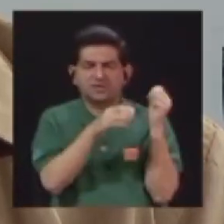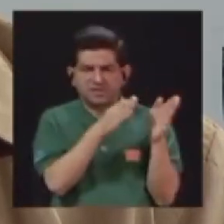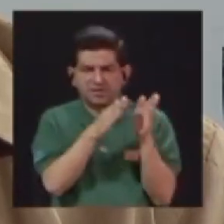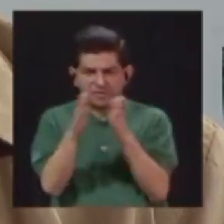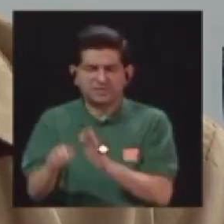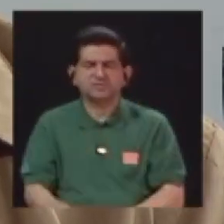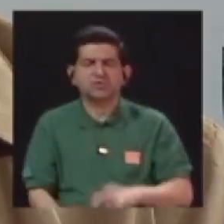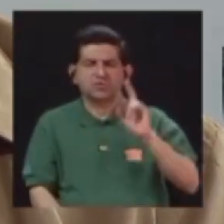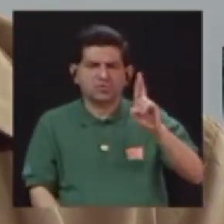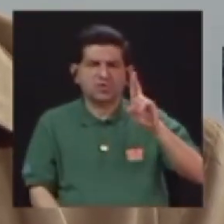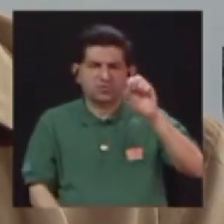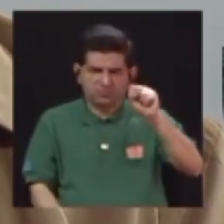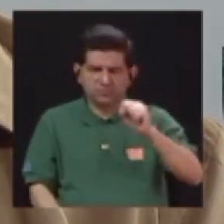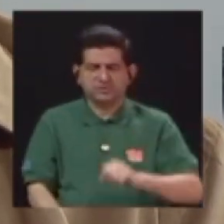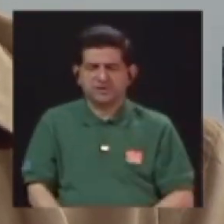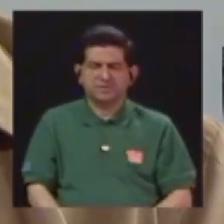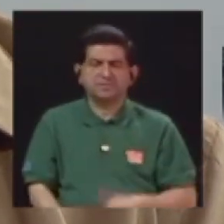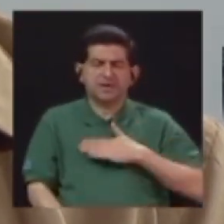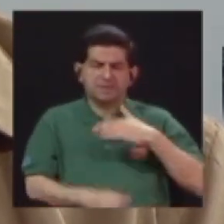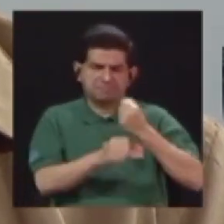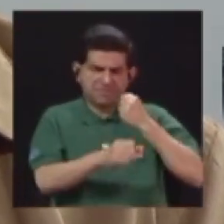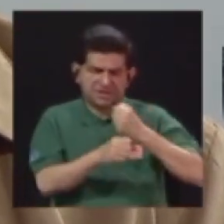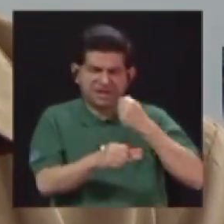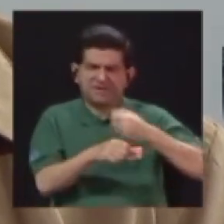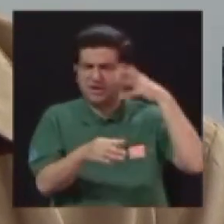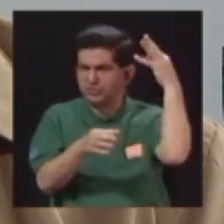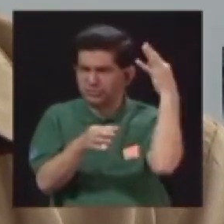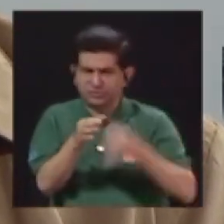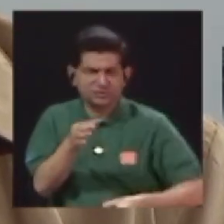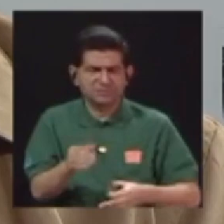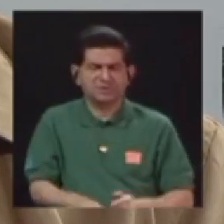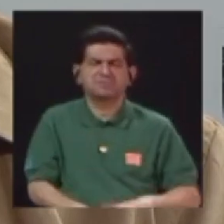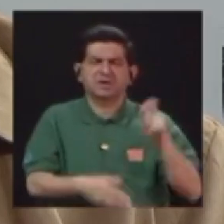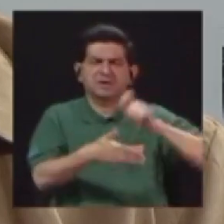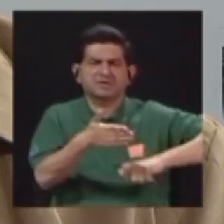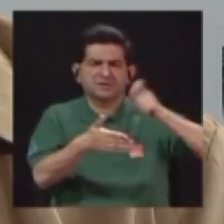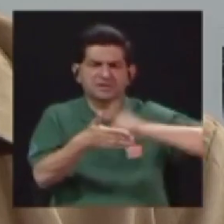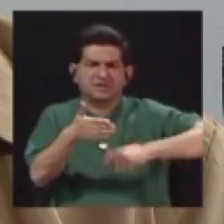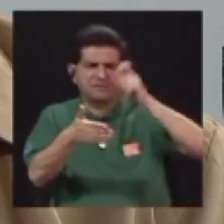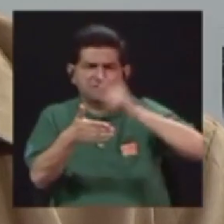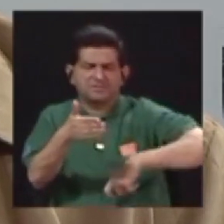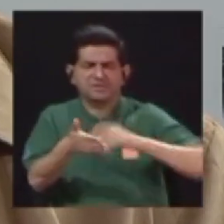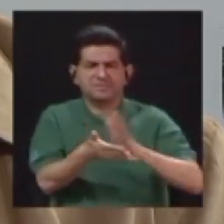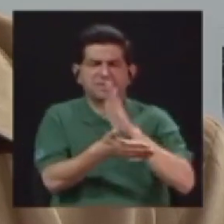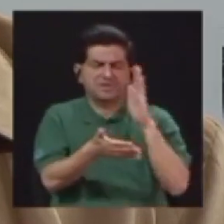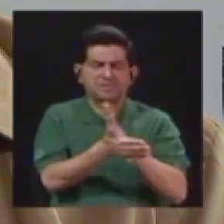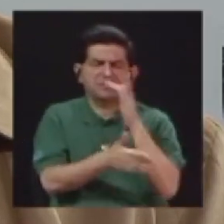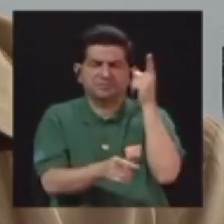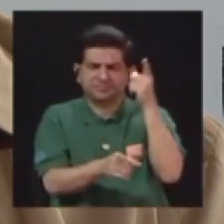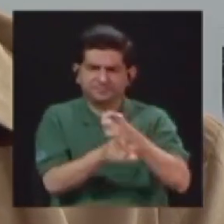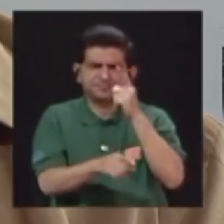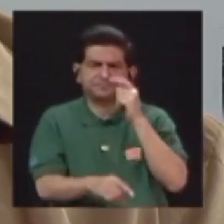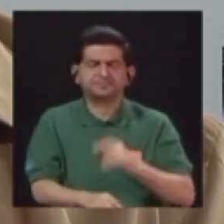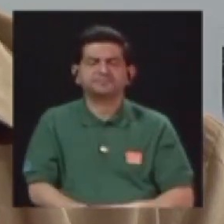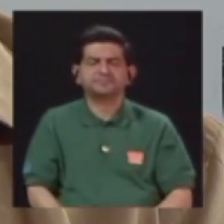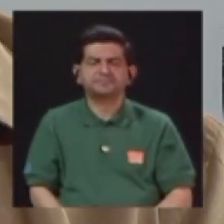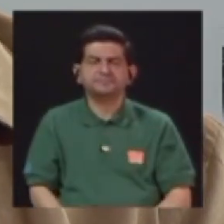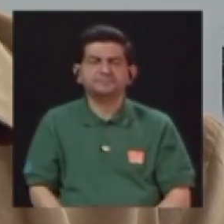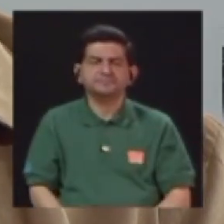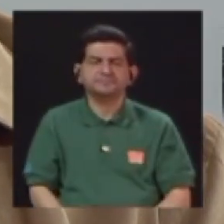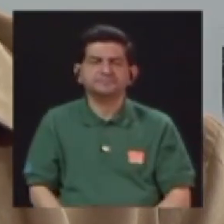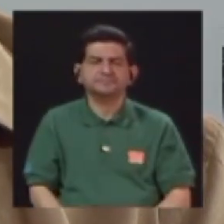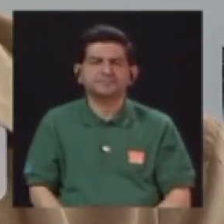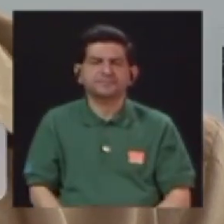hecho don Rodolfo Silva. Mi labor consistió simplemente en firmar los documentos pertinentes